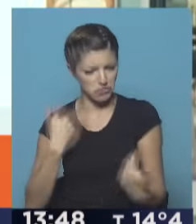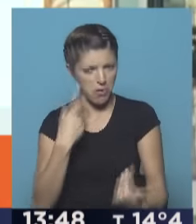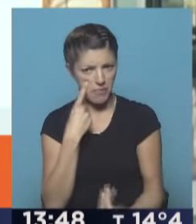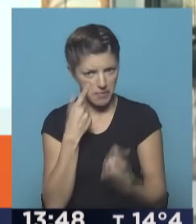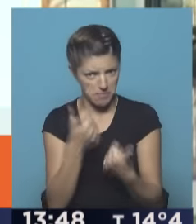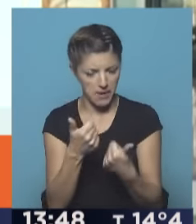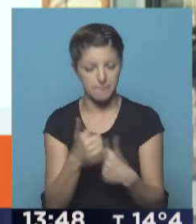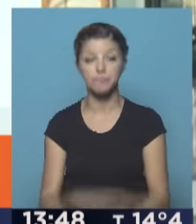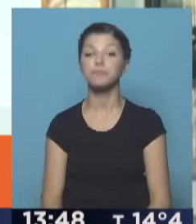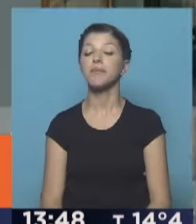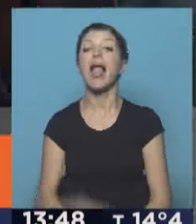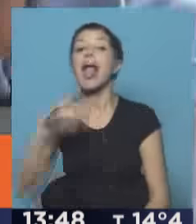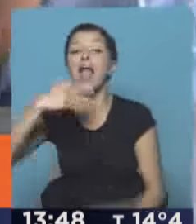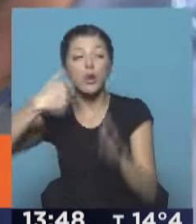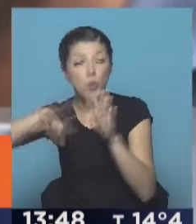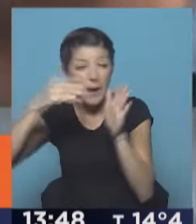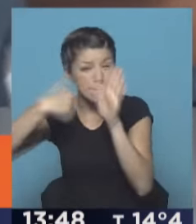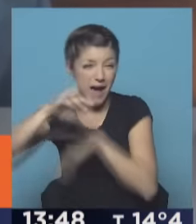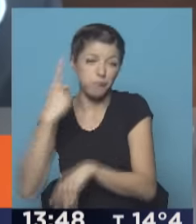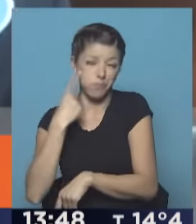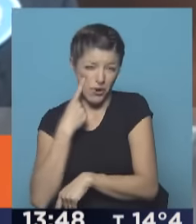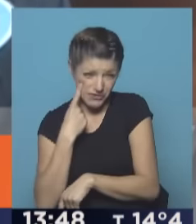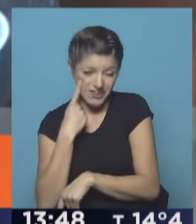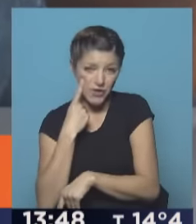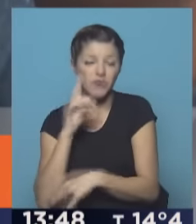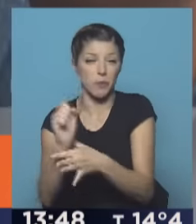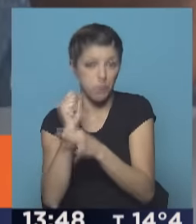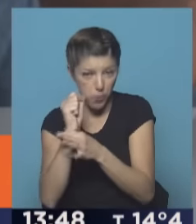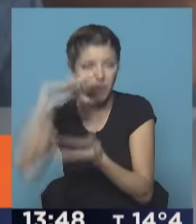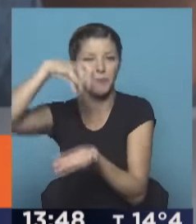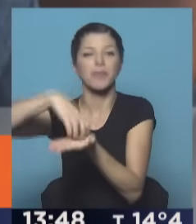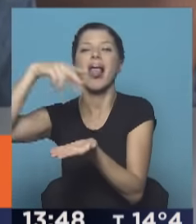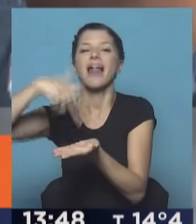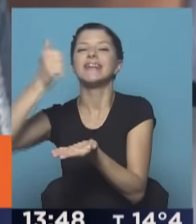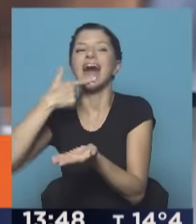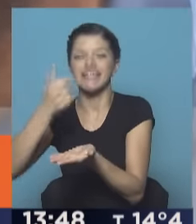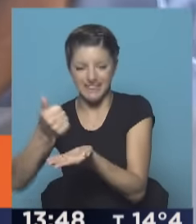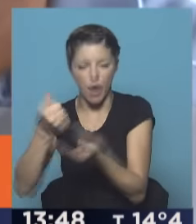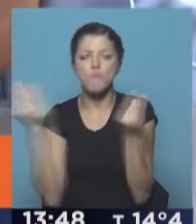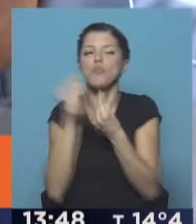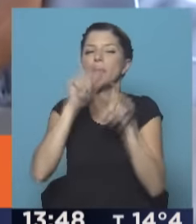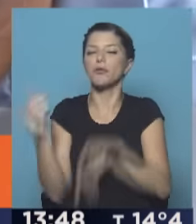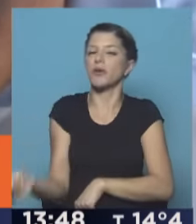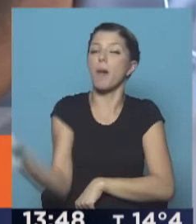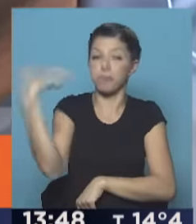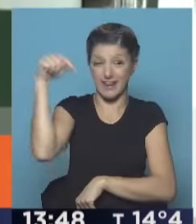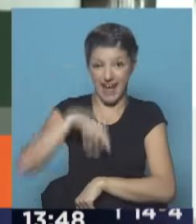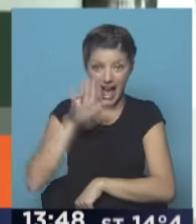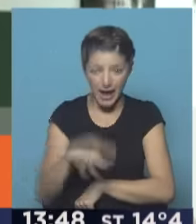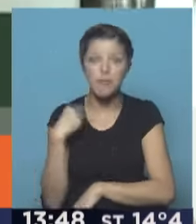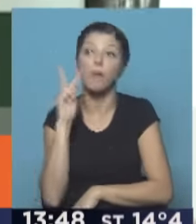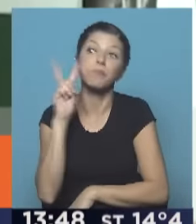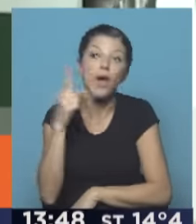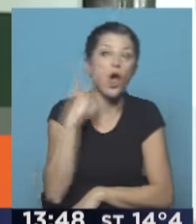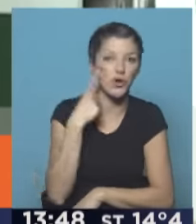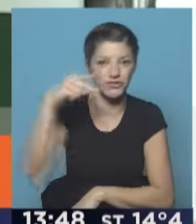ciudad. Bueno, el lugar más famoso que tiene justo es la NASA. Es decir, la gente principalmente visita esta ciudad por ese lugar, porque